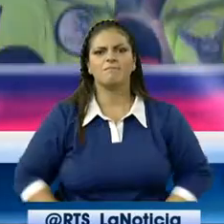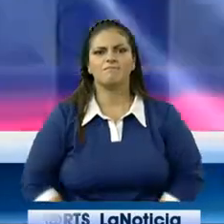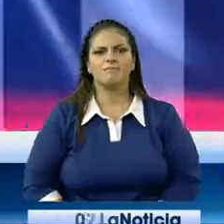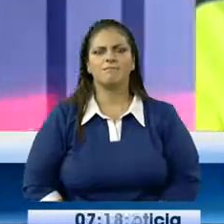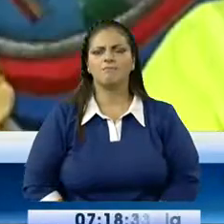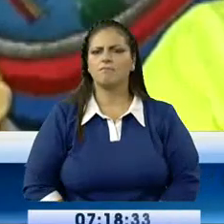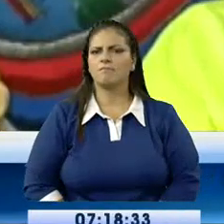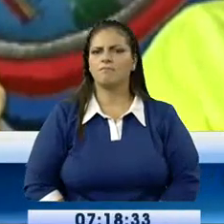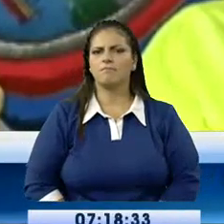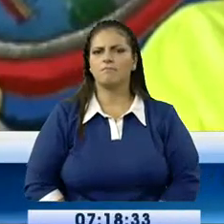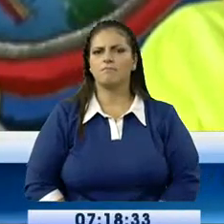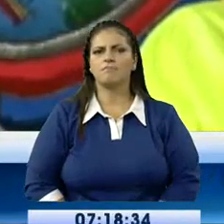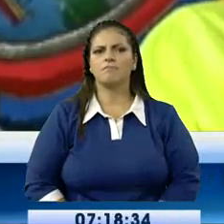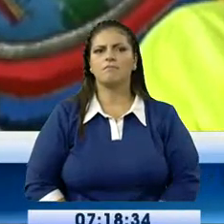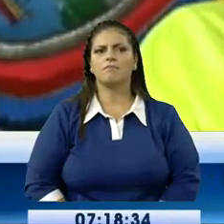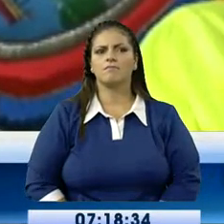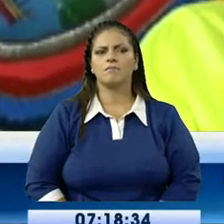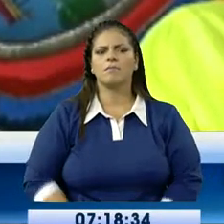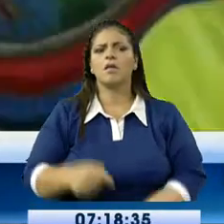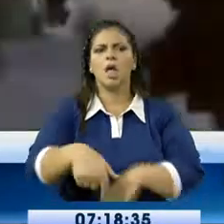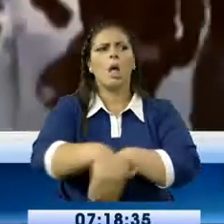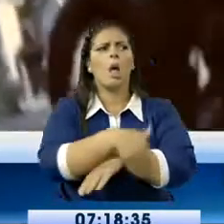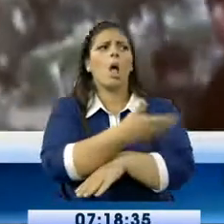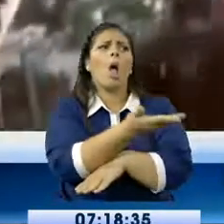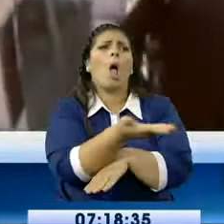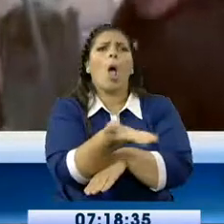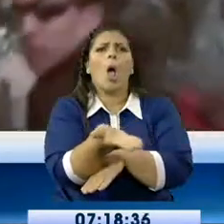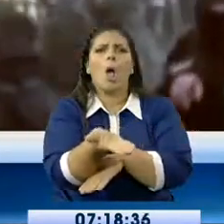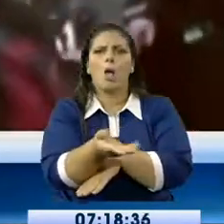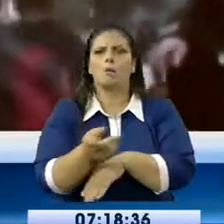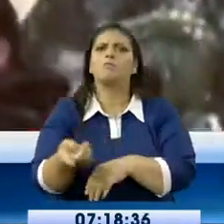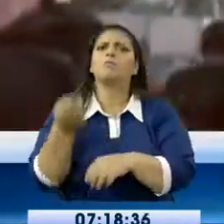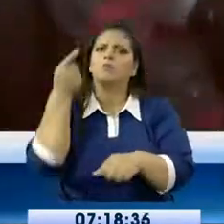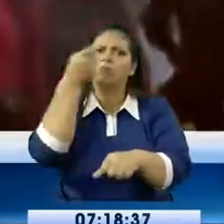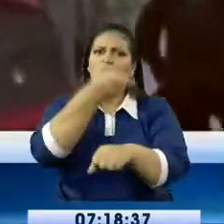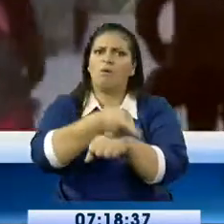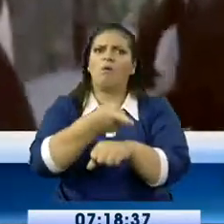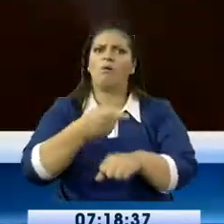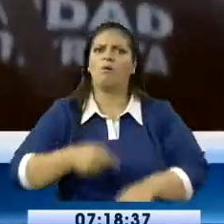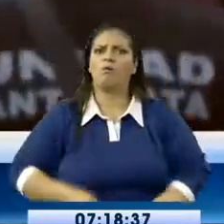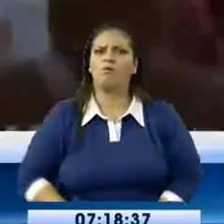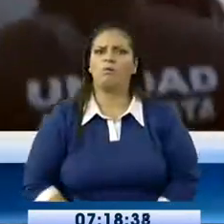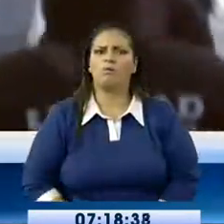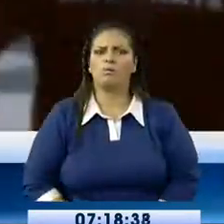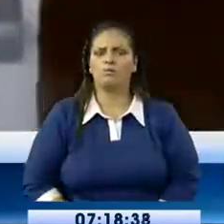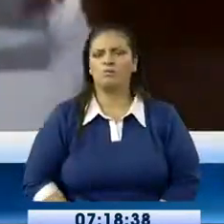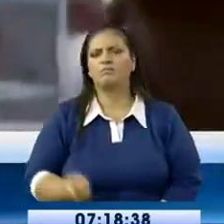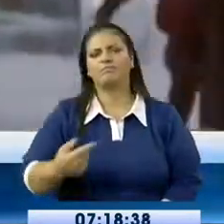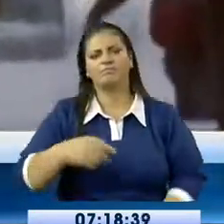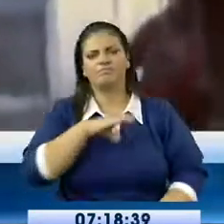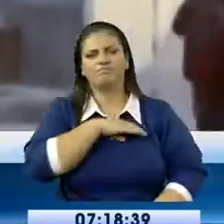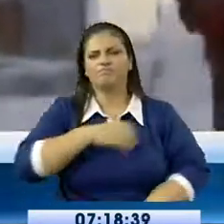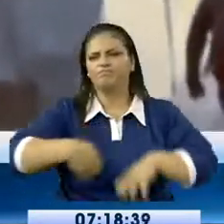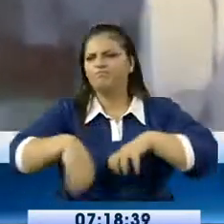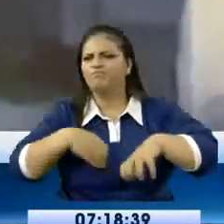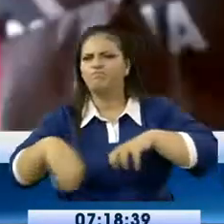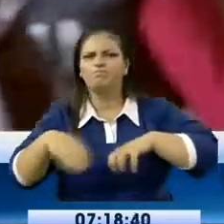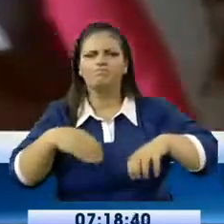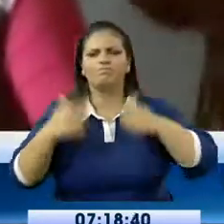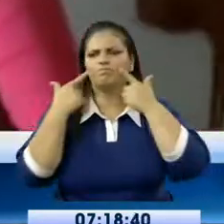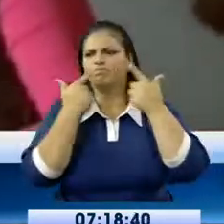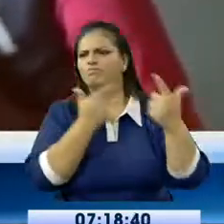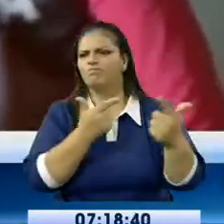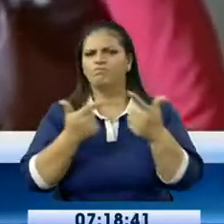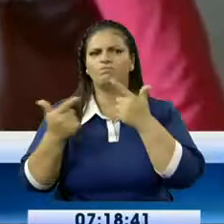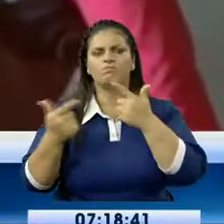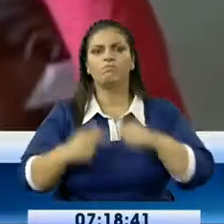trabajo infantil y también a realizar actividades de mendicidad. Los uniformados se movían estratégicamente para atacar en distintas zonas de la ciudad. Durante el operativo